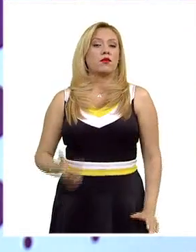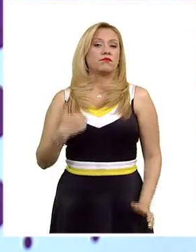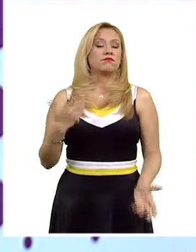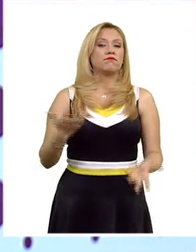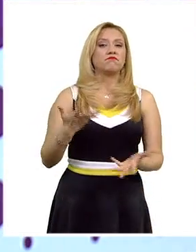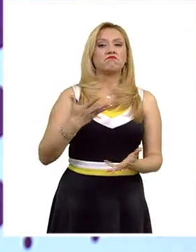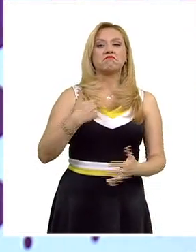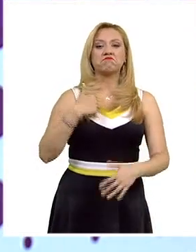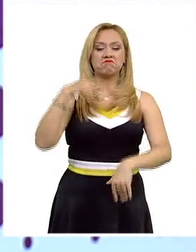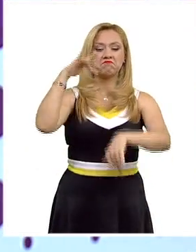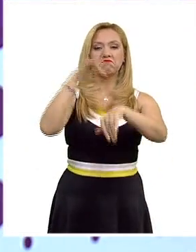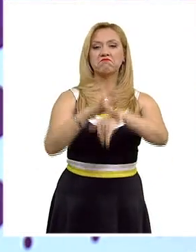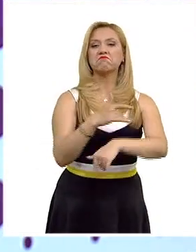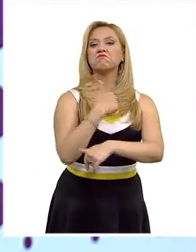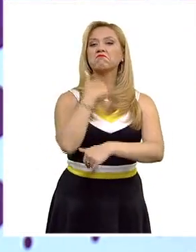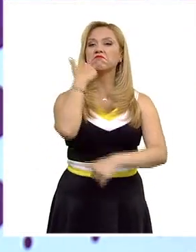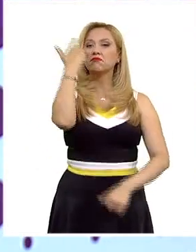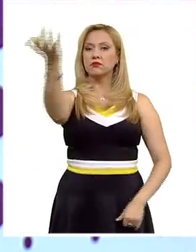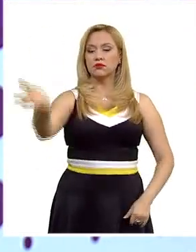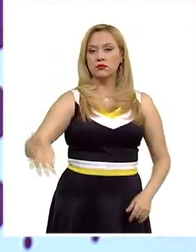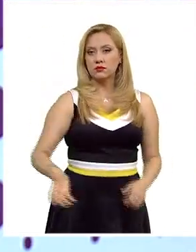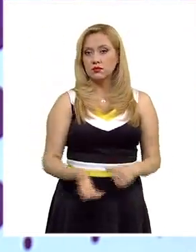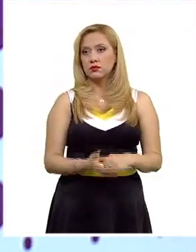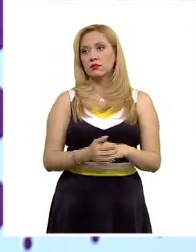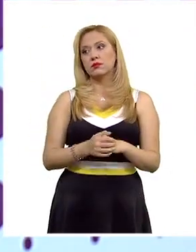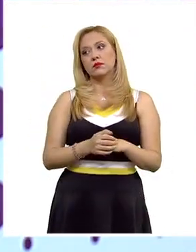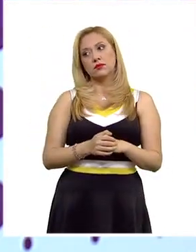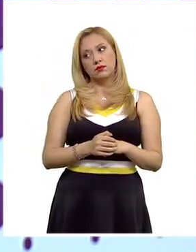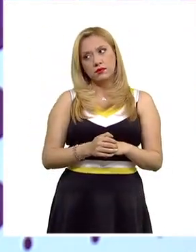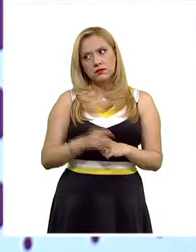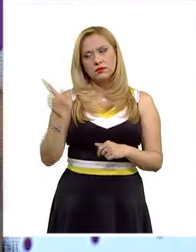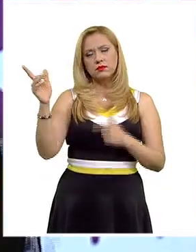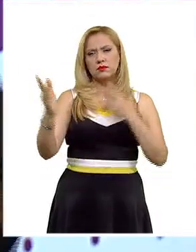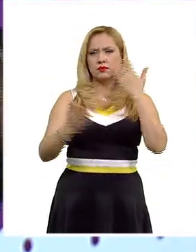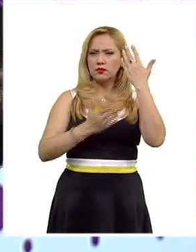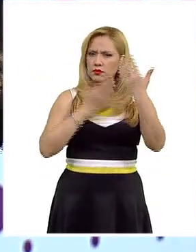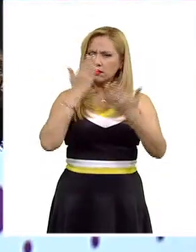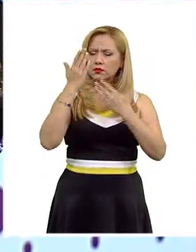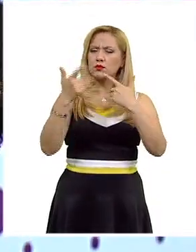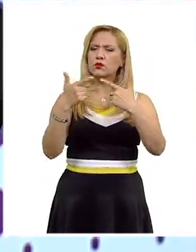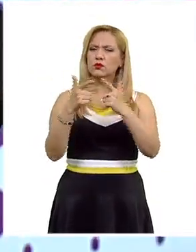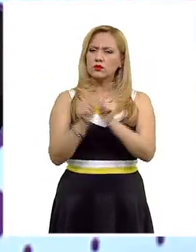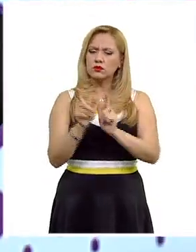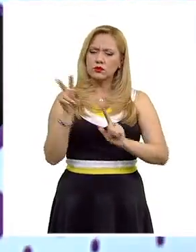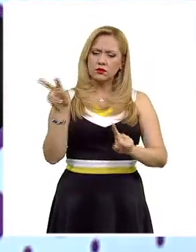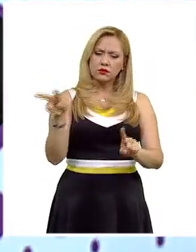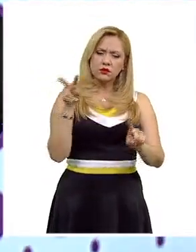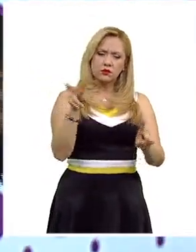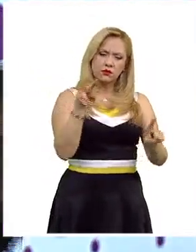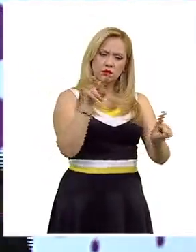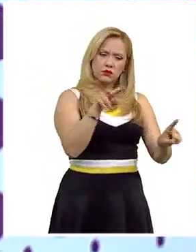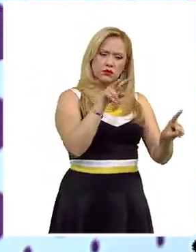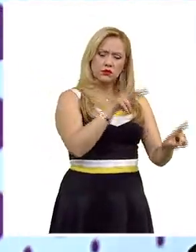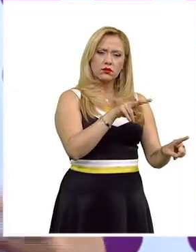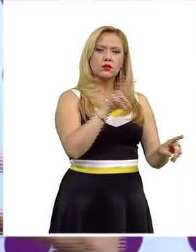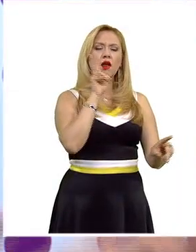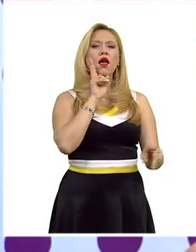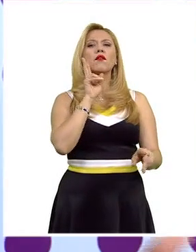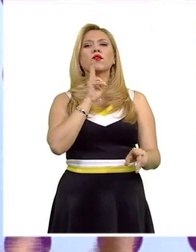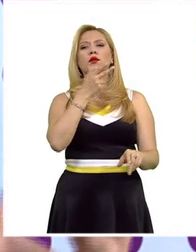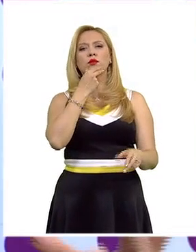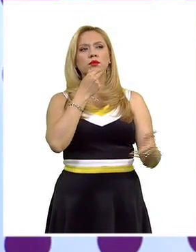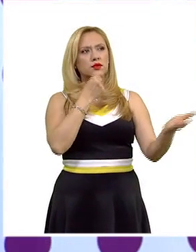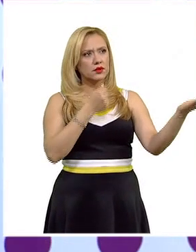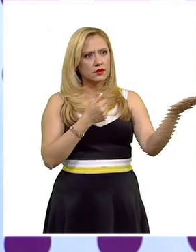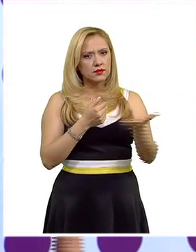Allí hacen un estudio muy interesante porque en grupos focales empiezan a entrevistar a los chicos y